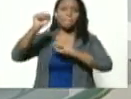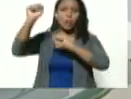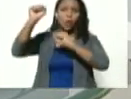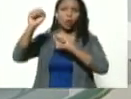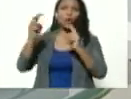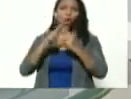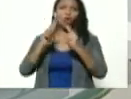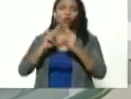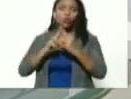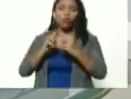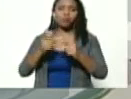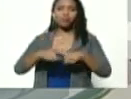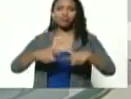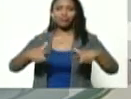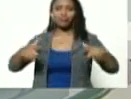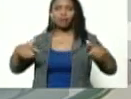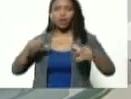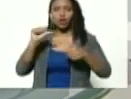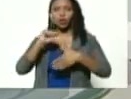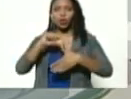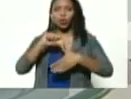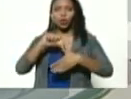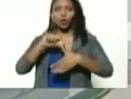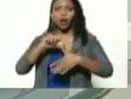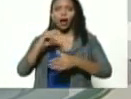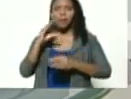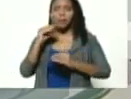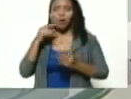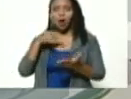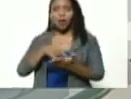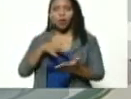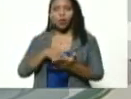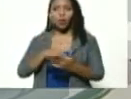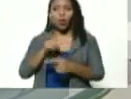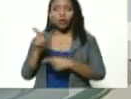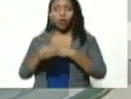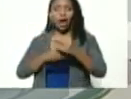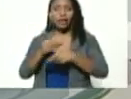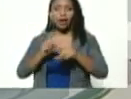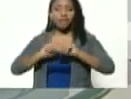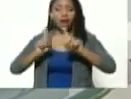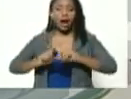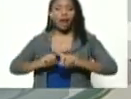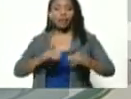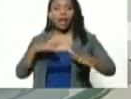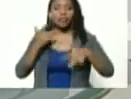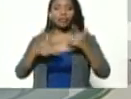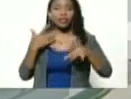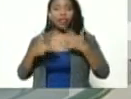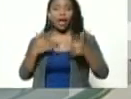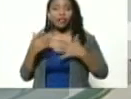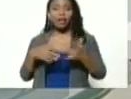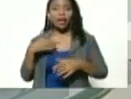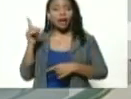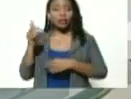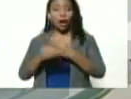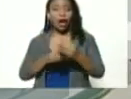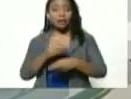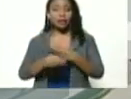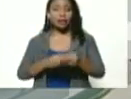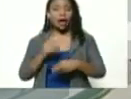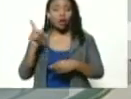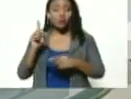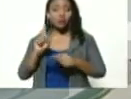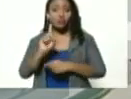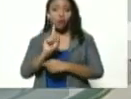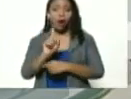conoció la emancipación suramericana. Hablamos de Carabobo, por ello se están haciendo diferentes foros, eventos culturales. Yolisbeth Concha se encuentra en